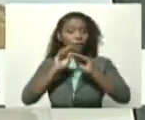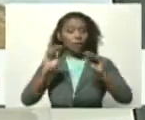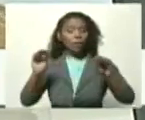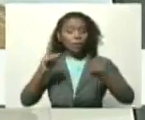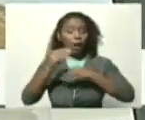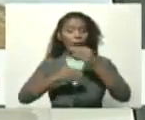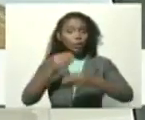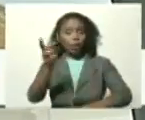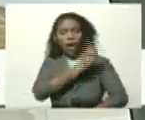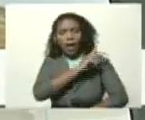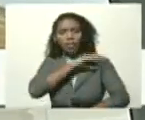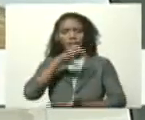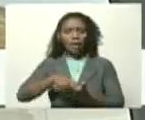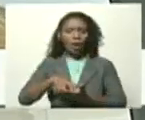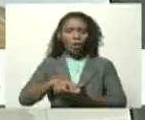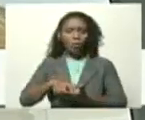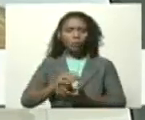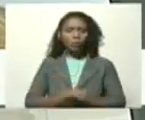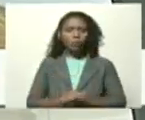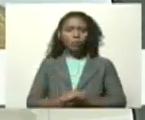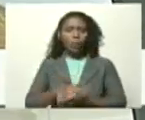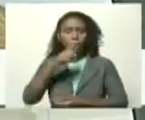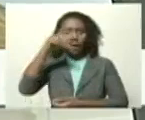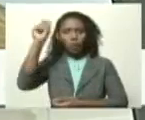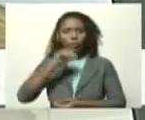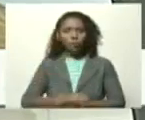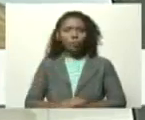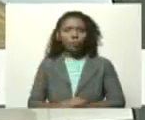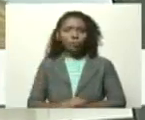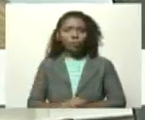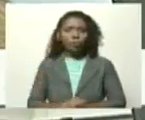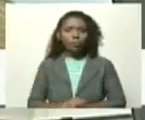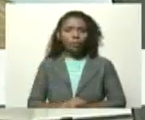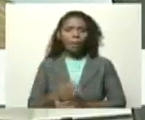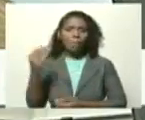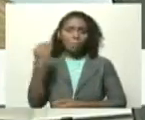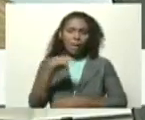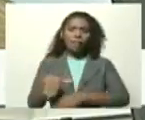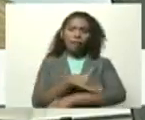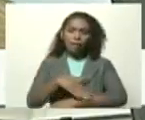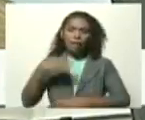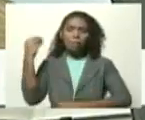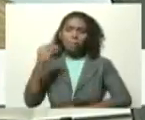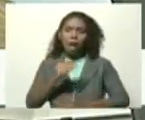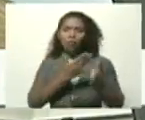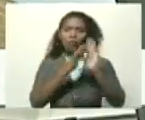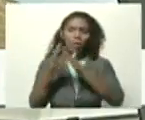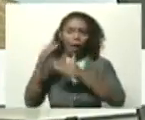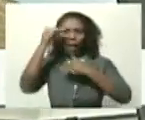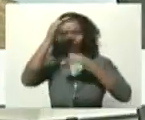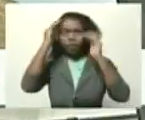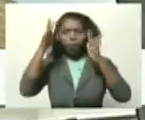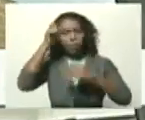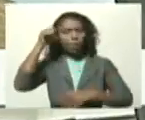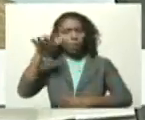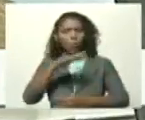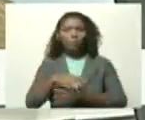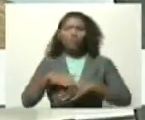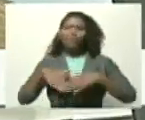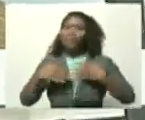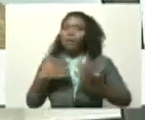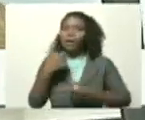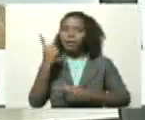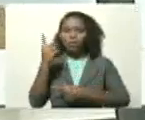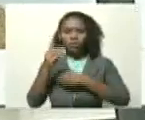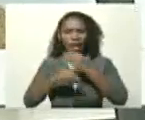hecho el jefe de Estado venezolano Nicolás Maduro, más calle, más comunidades, atender al pueblo. ¿Cuáles son